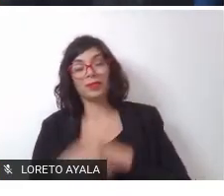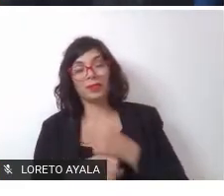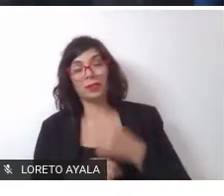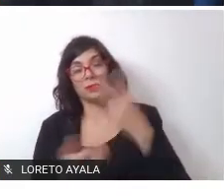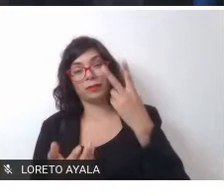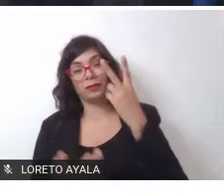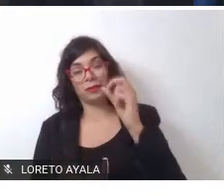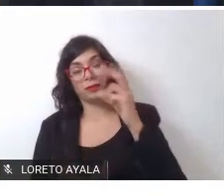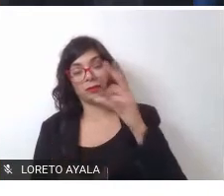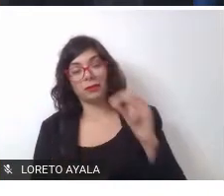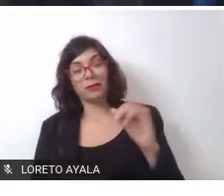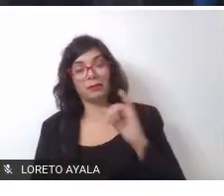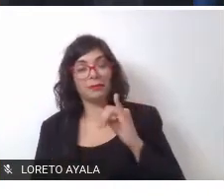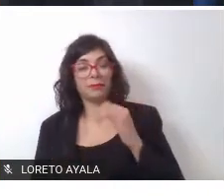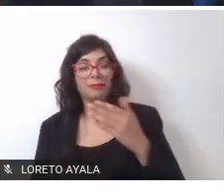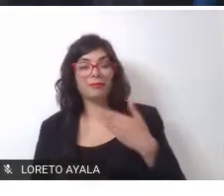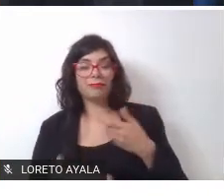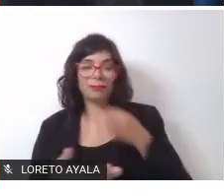lo dije al principio,